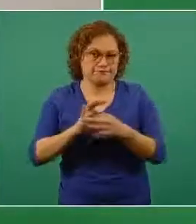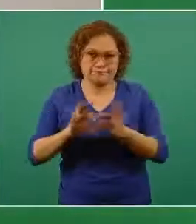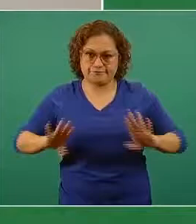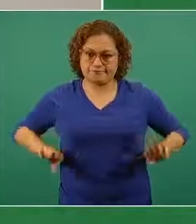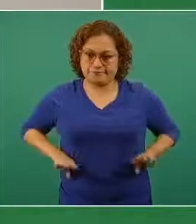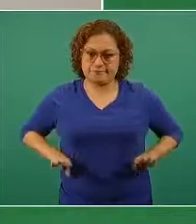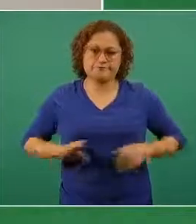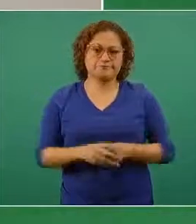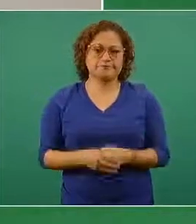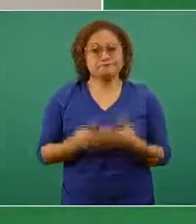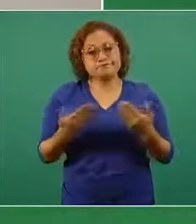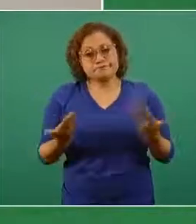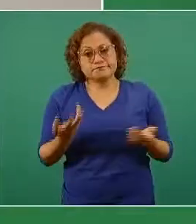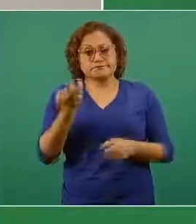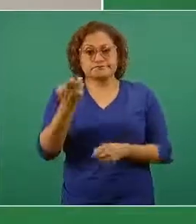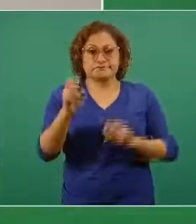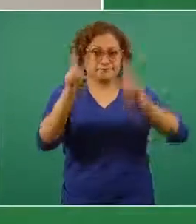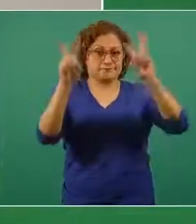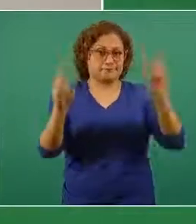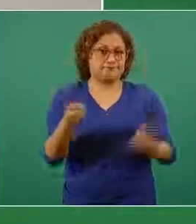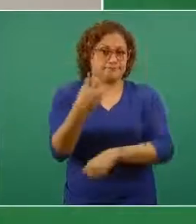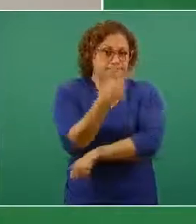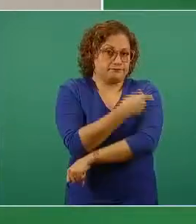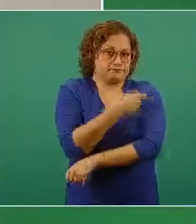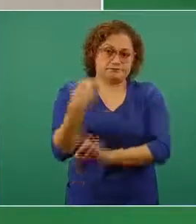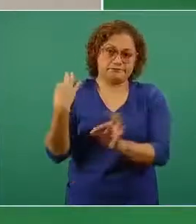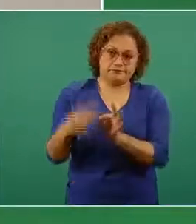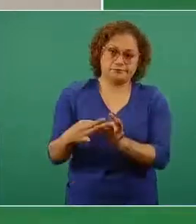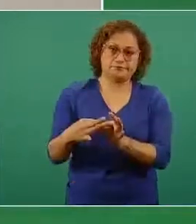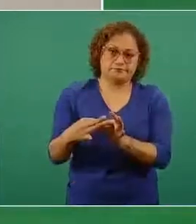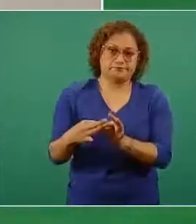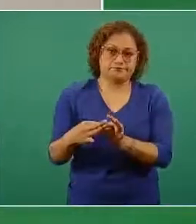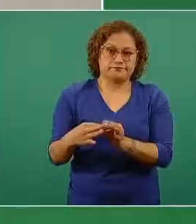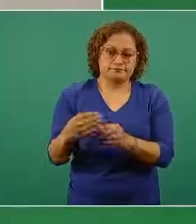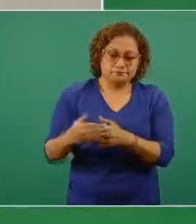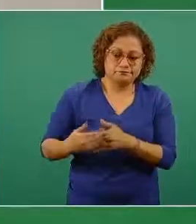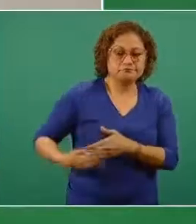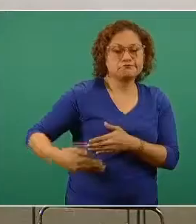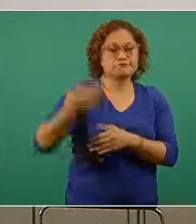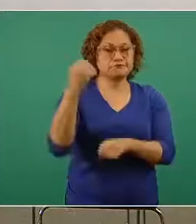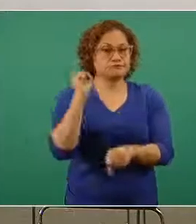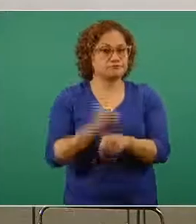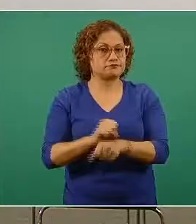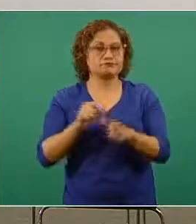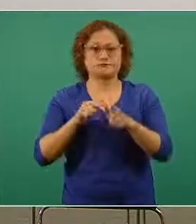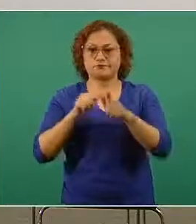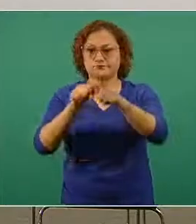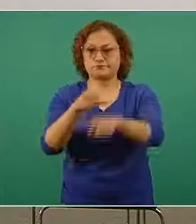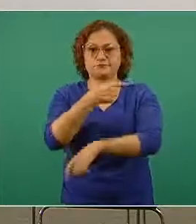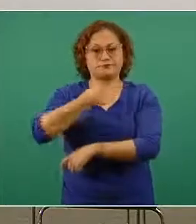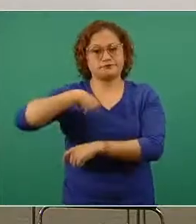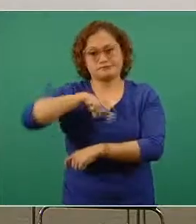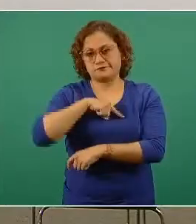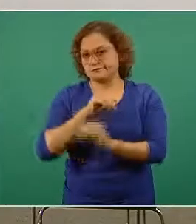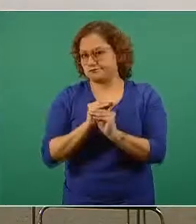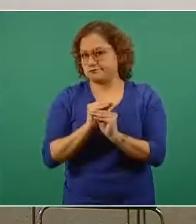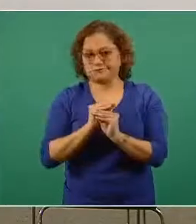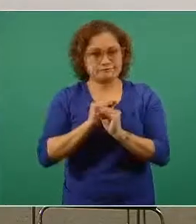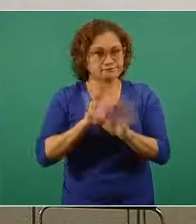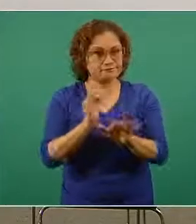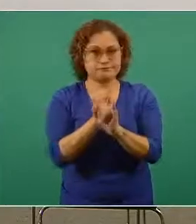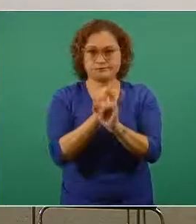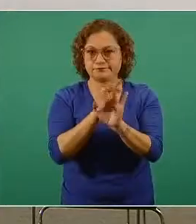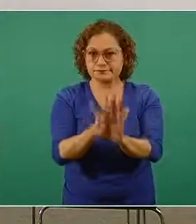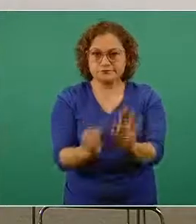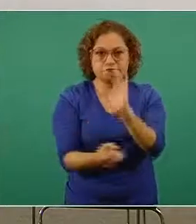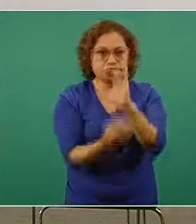actualización de la Estrategia Nacional de Vacunación. Esta semana va a continuar estaremos obviamente actualizando los